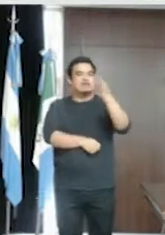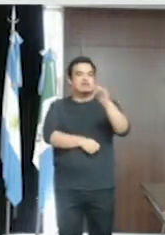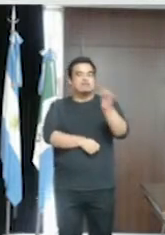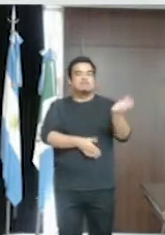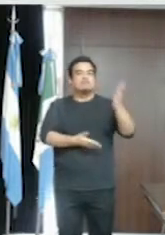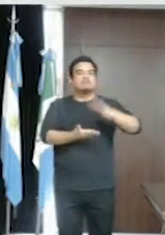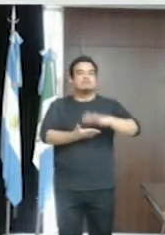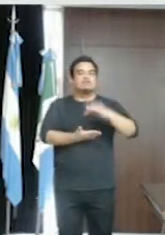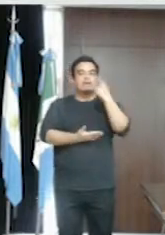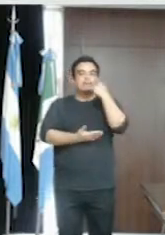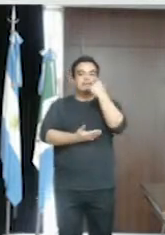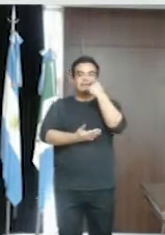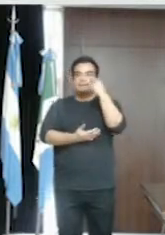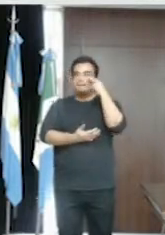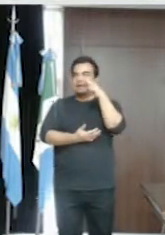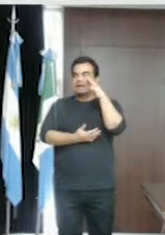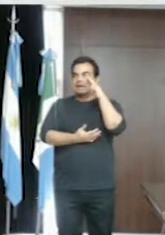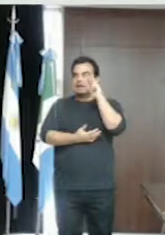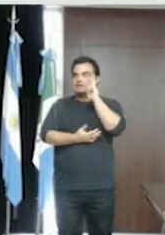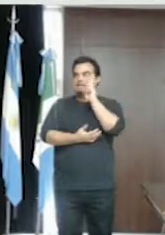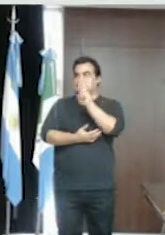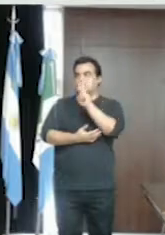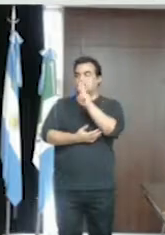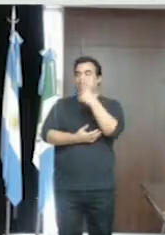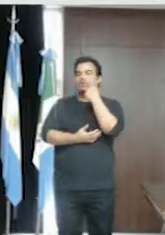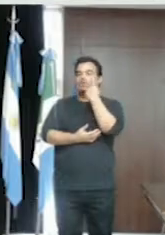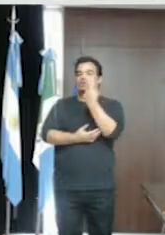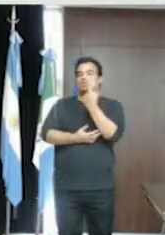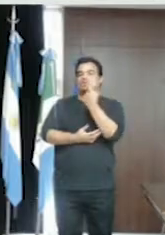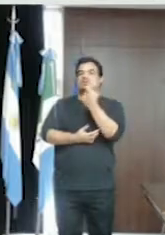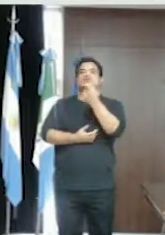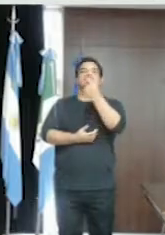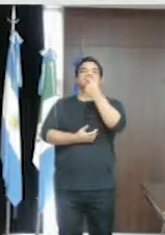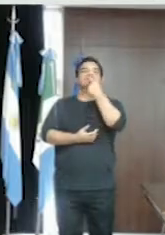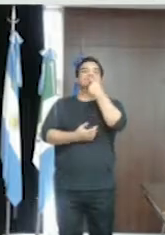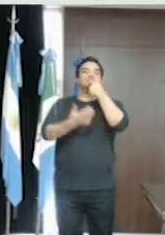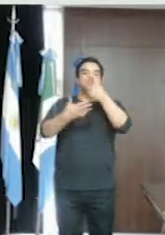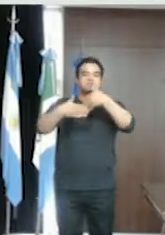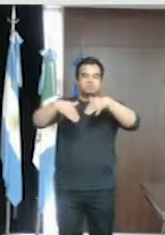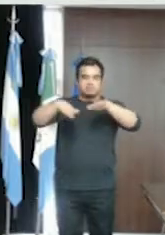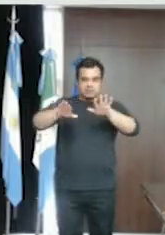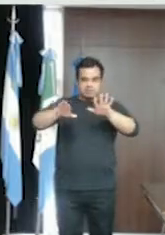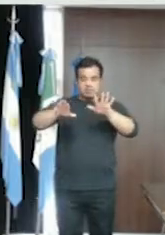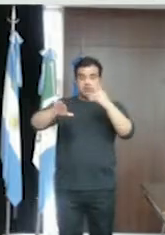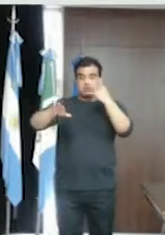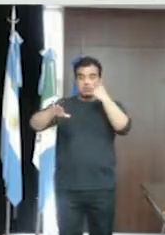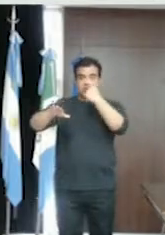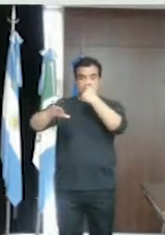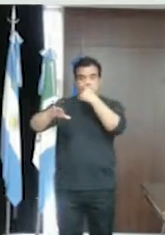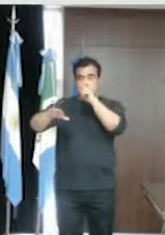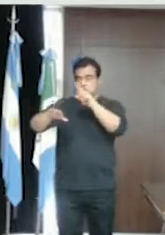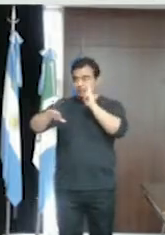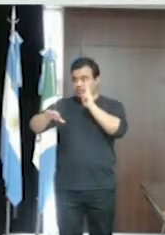que, a través de la mirada de alguien, ver algo más allá de lo evidente. Esa